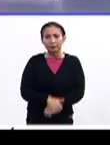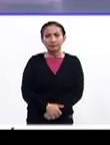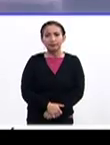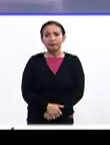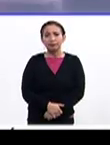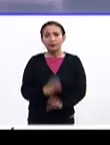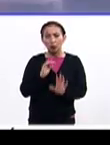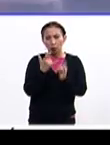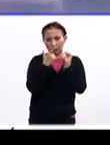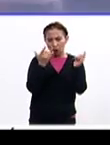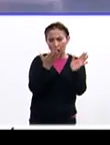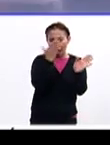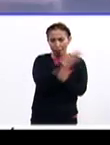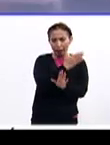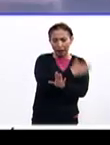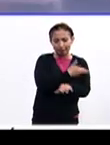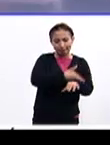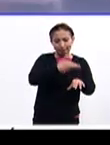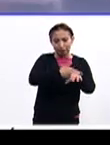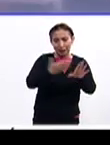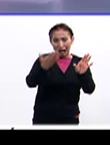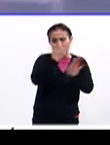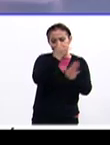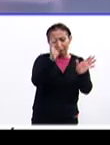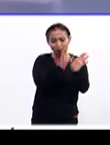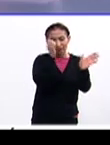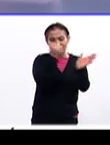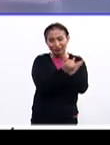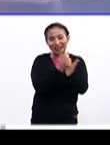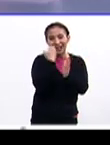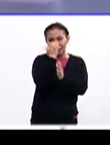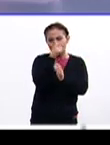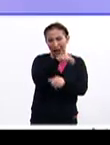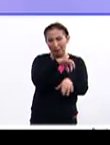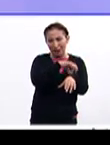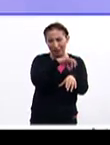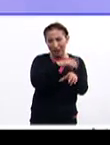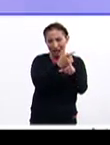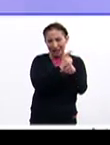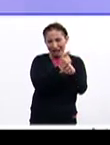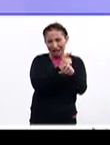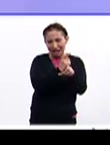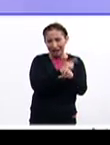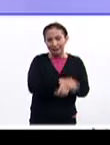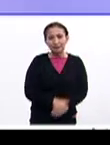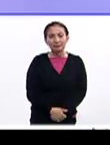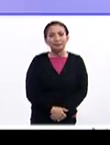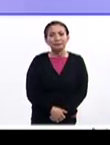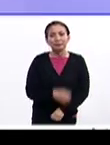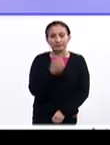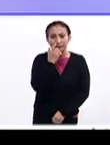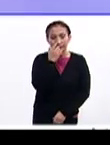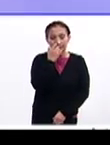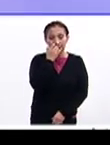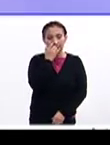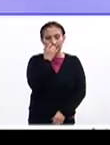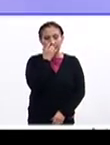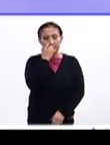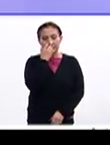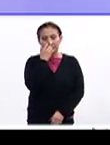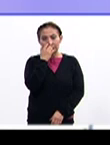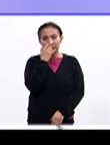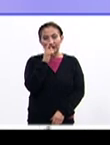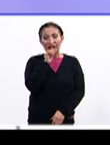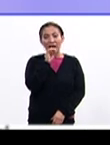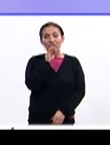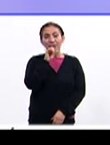Un poquito de historia en los procesos de acreditación de la facultad, precisamente en la licenciatura de médico en cirujano. La ANFEM,